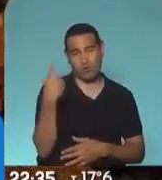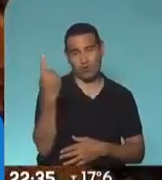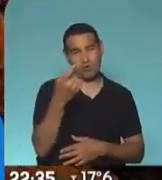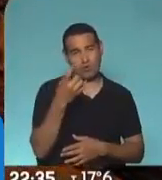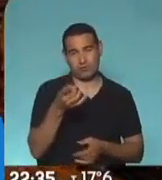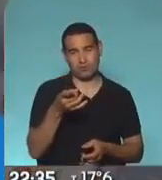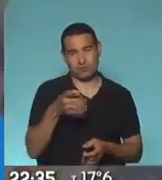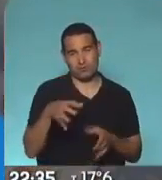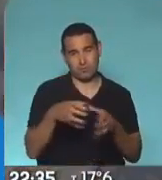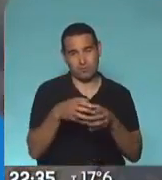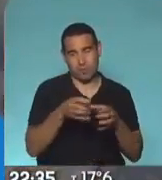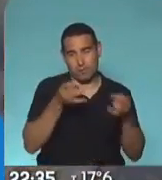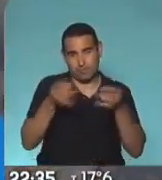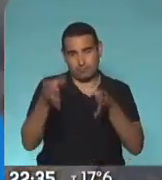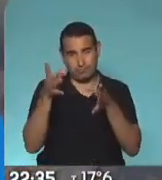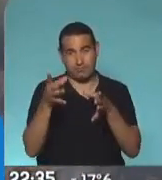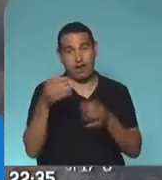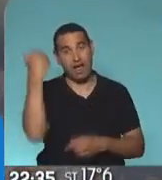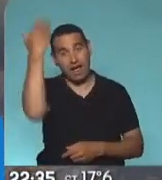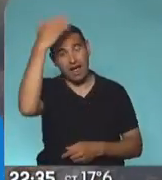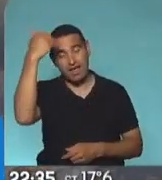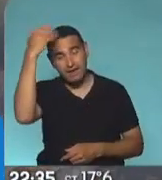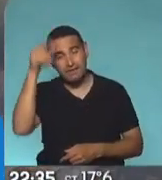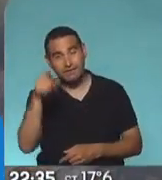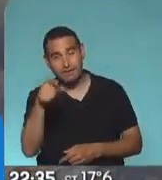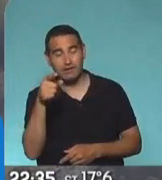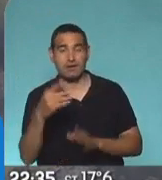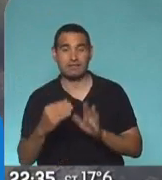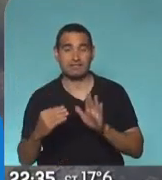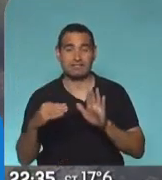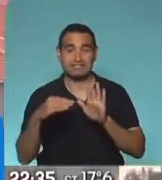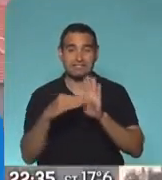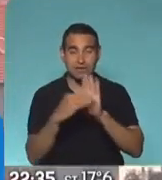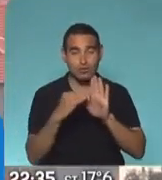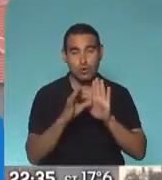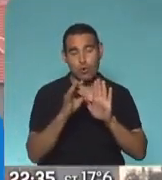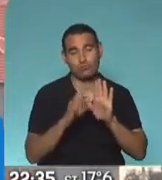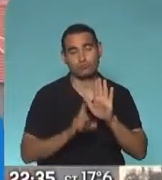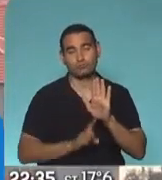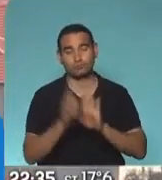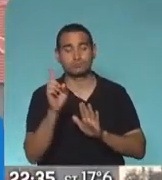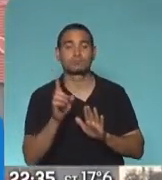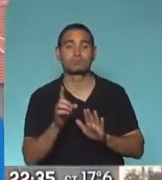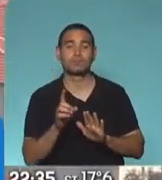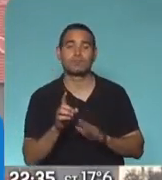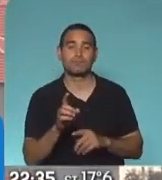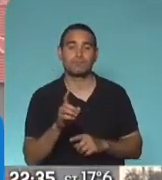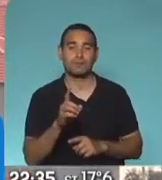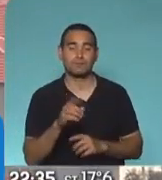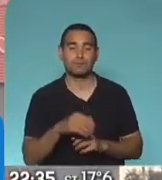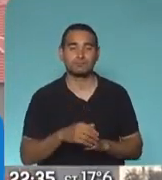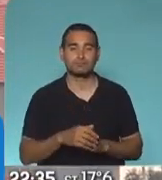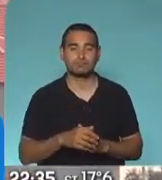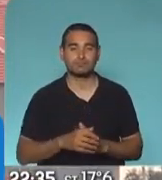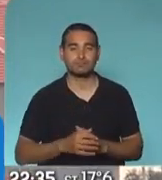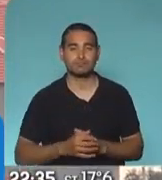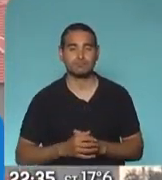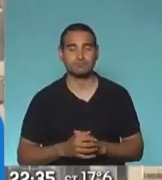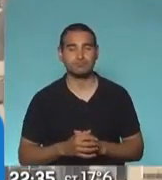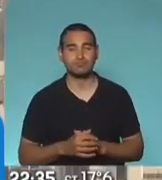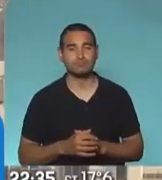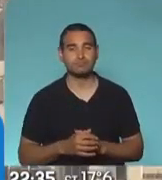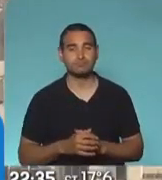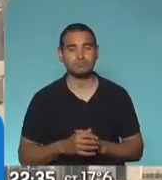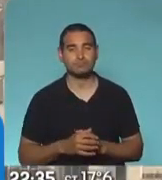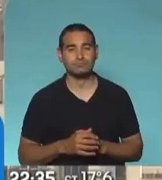una población, con árabes que están o muy al centro o más radicalizados para lo que es el estándar